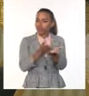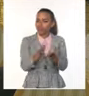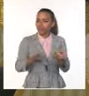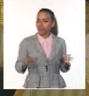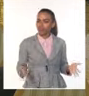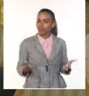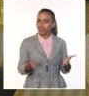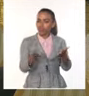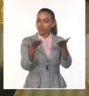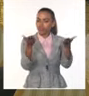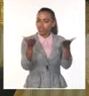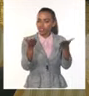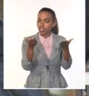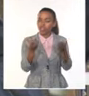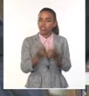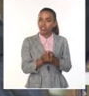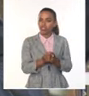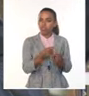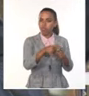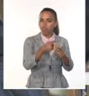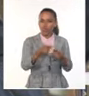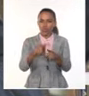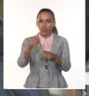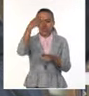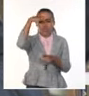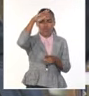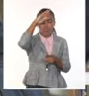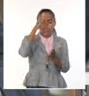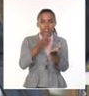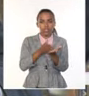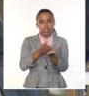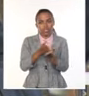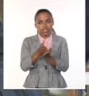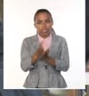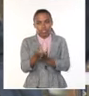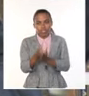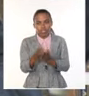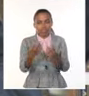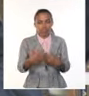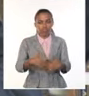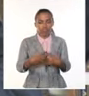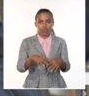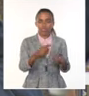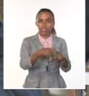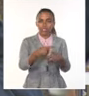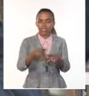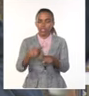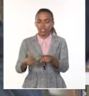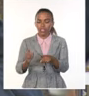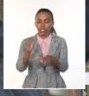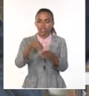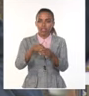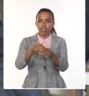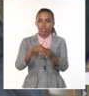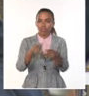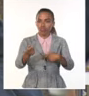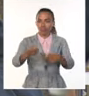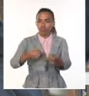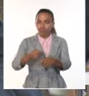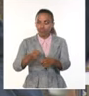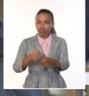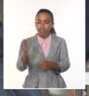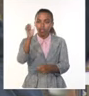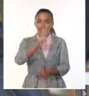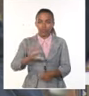productos cubanos y mantener el registro de los ya existentes en el mercado euroasiático. Ponemos a disposición